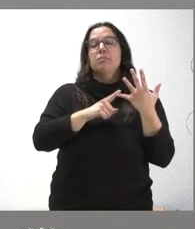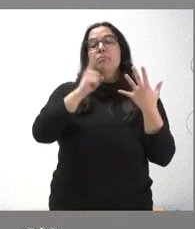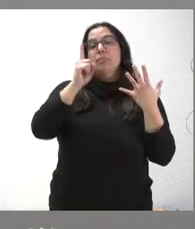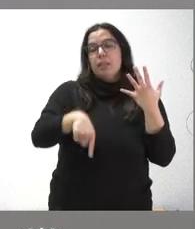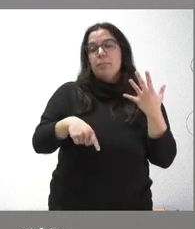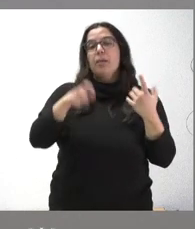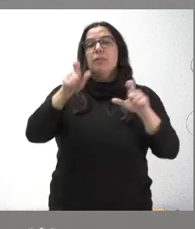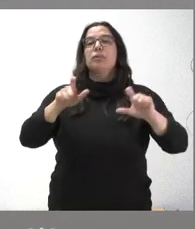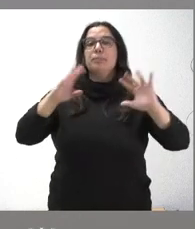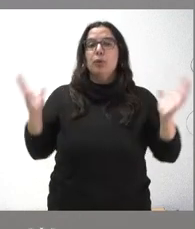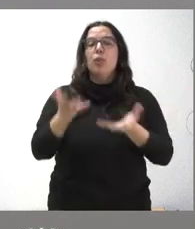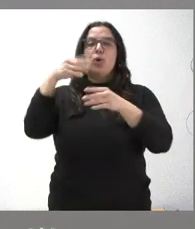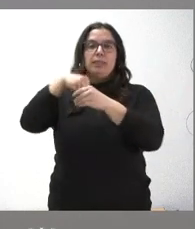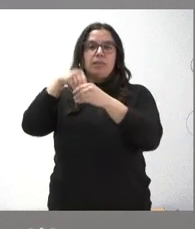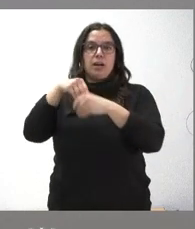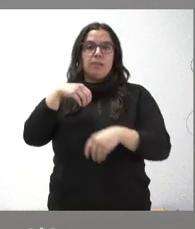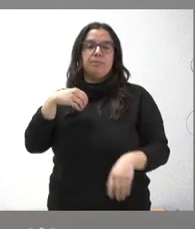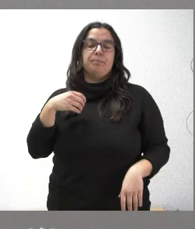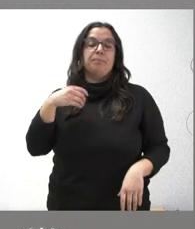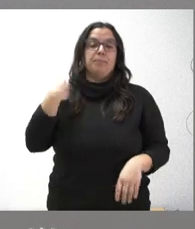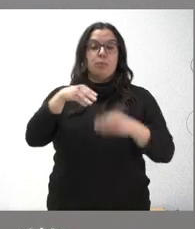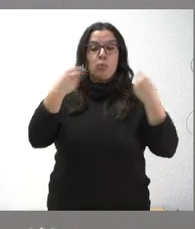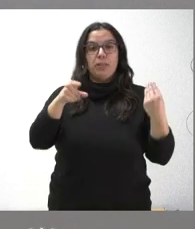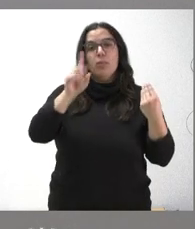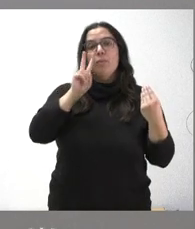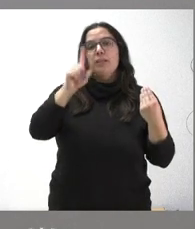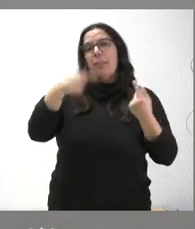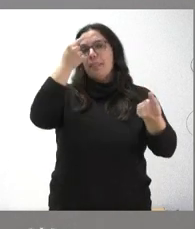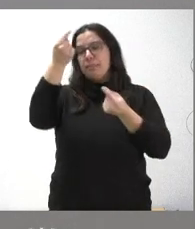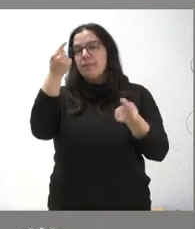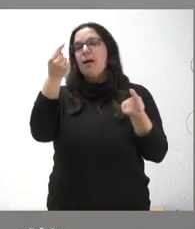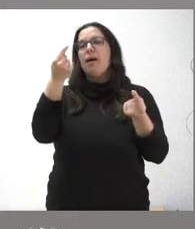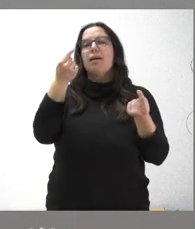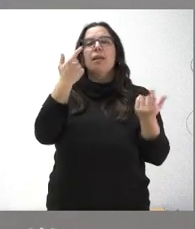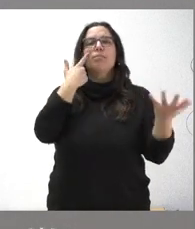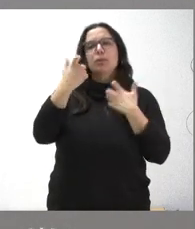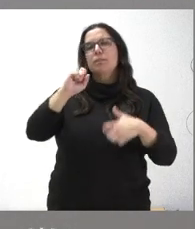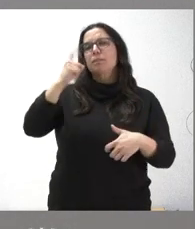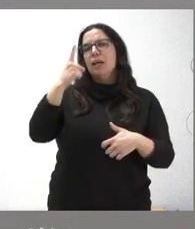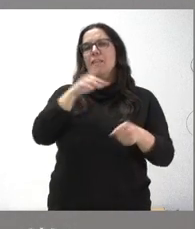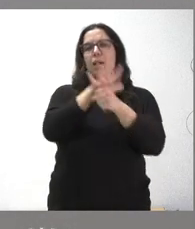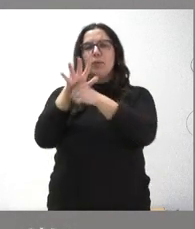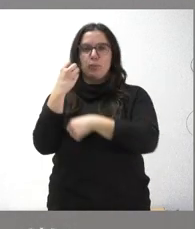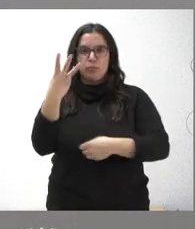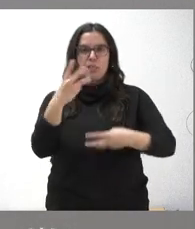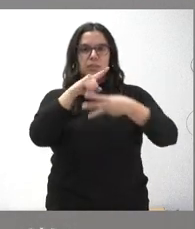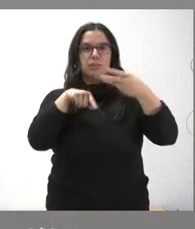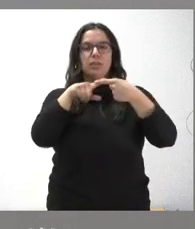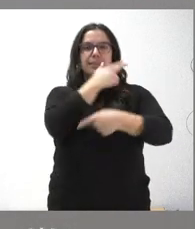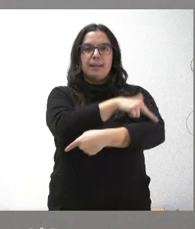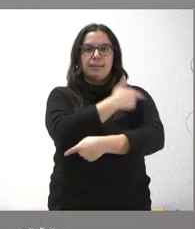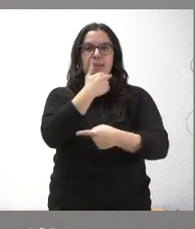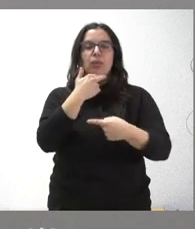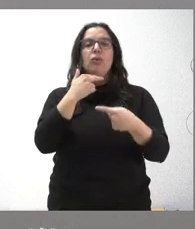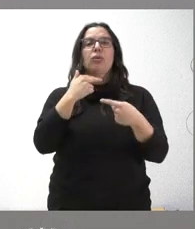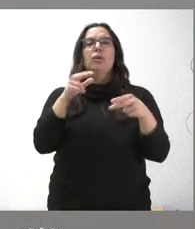personal de promoción interna y en la documentación tienen ustedes el detalle de cómo destacan especialmente esos tres ámbitos el ámbito sanitario y de